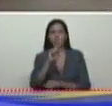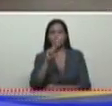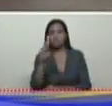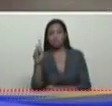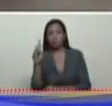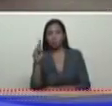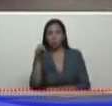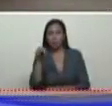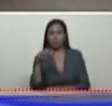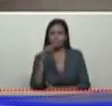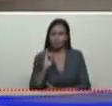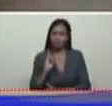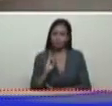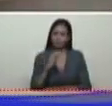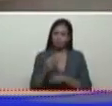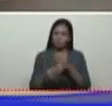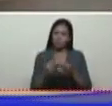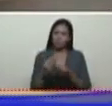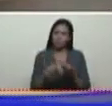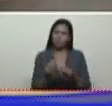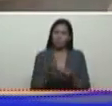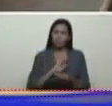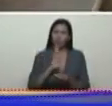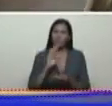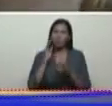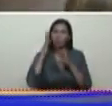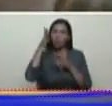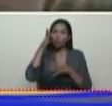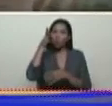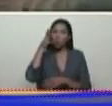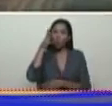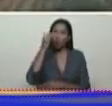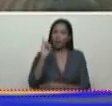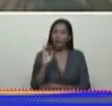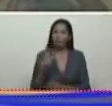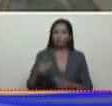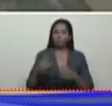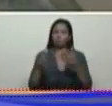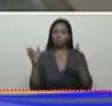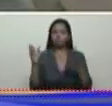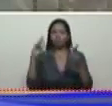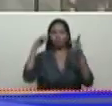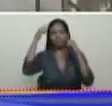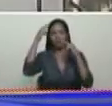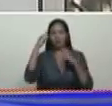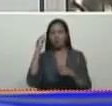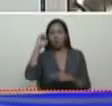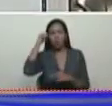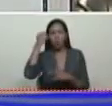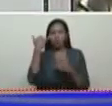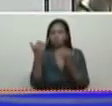Este mismo salón del Consejo de Ministros que inauguró el comandante Chávez por allá, lo recuerdo como que fuera ahorita.